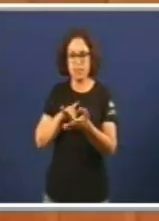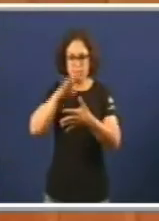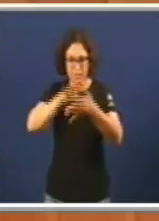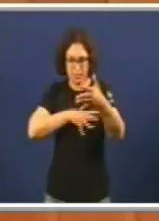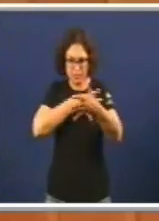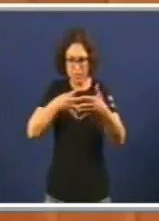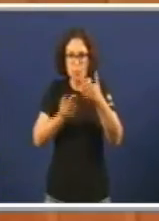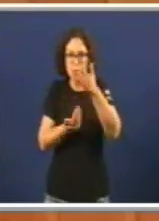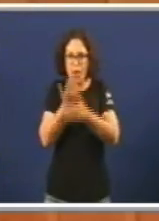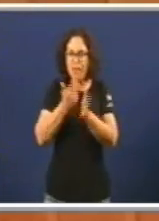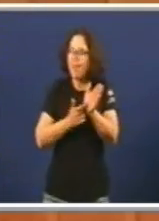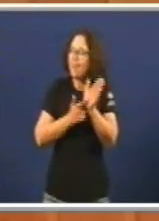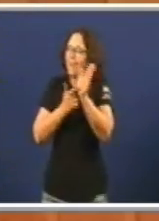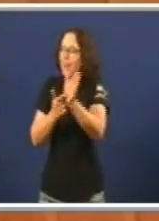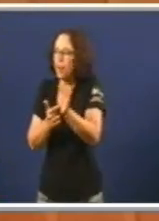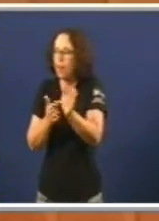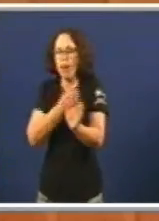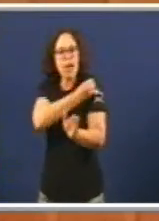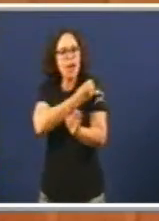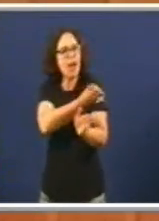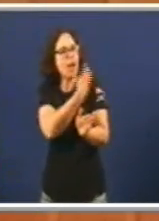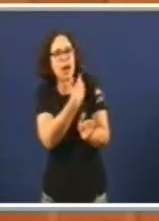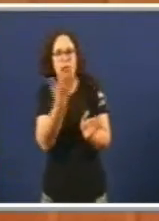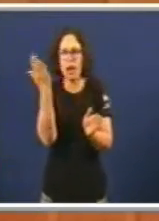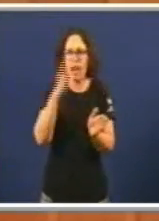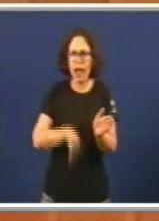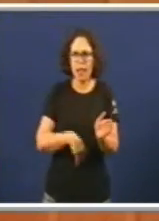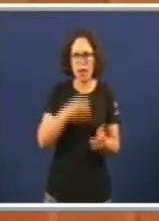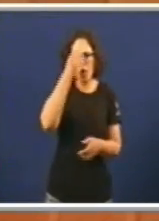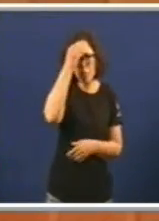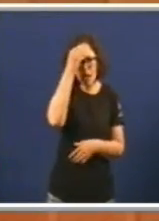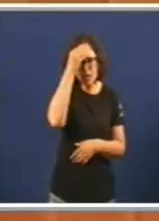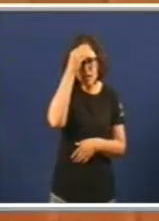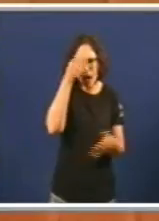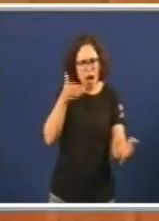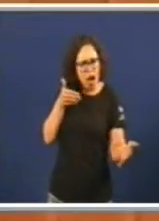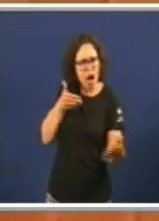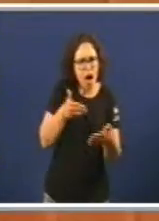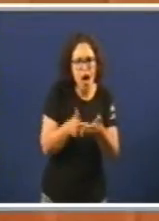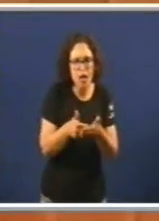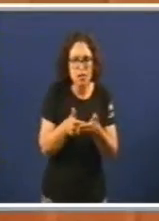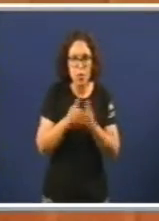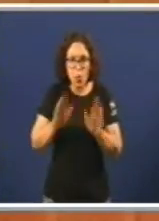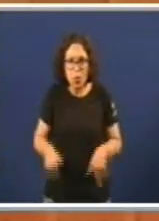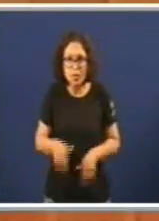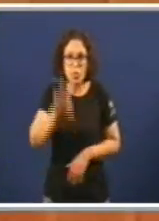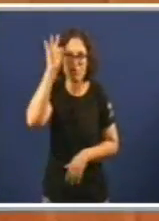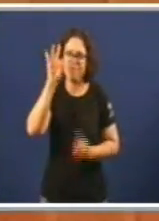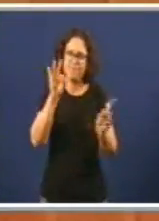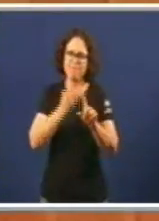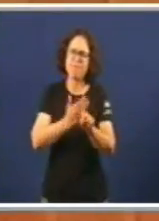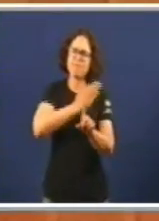pola mañá e tampouco lles dixo nada. Ou pensa que cremos que tomaron a decisión no último momento? E aínda lle parece